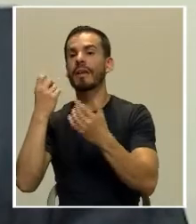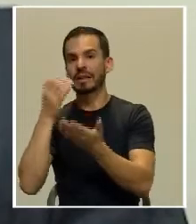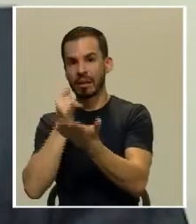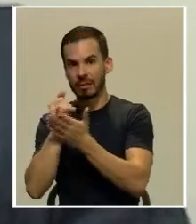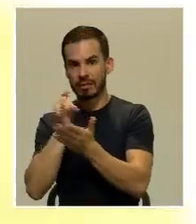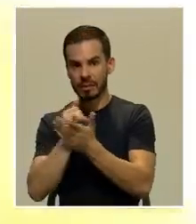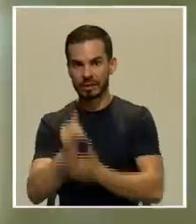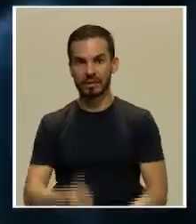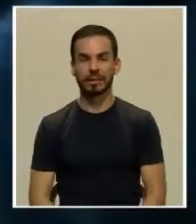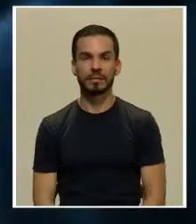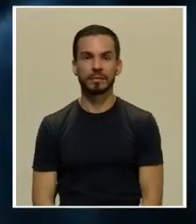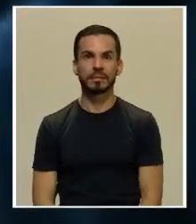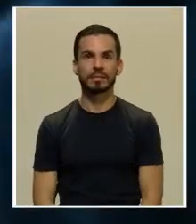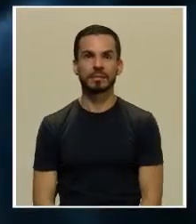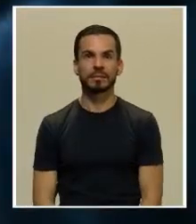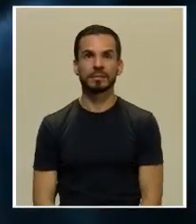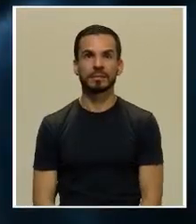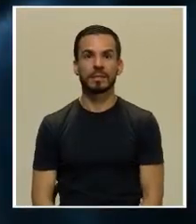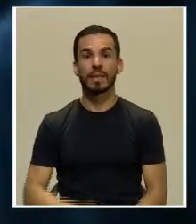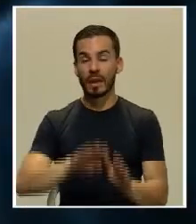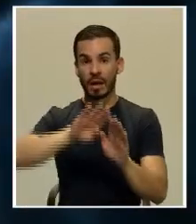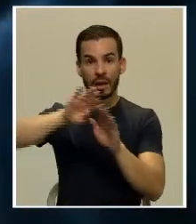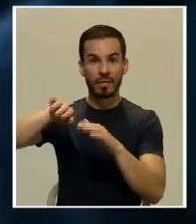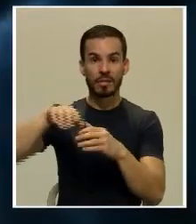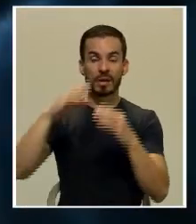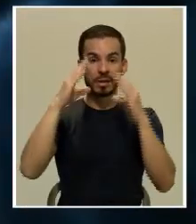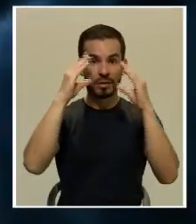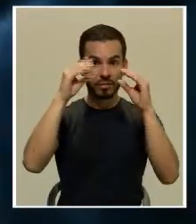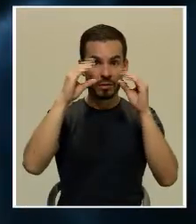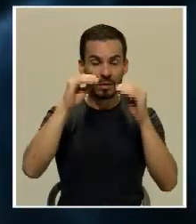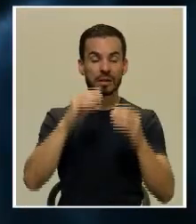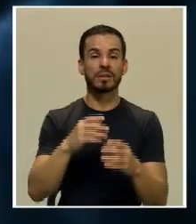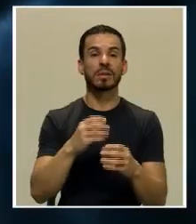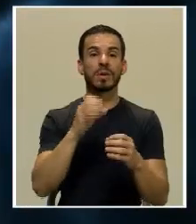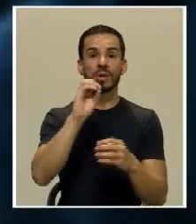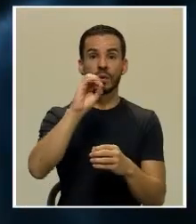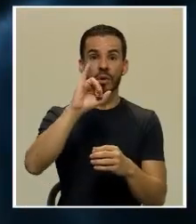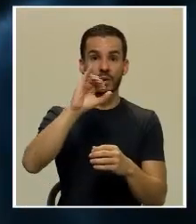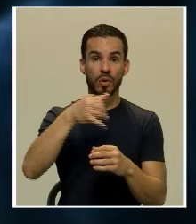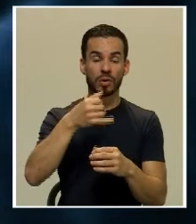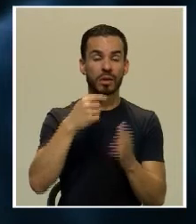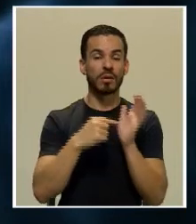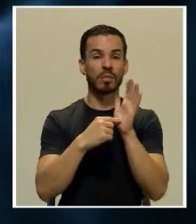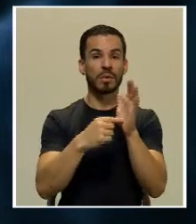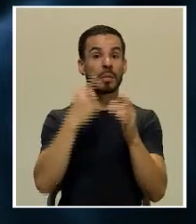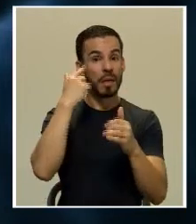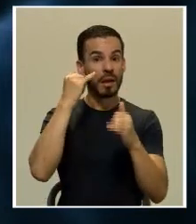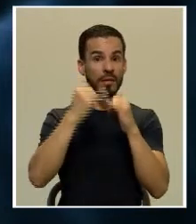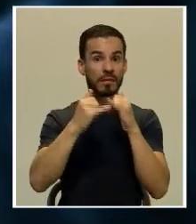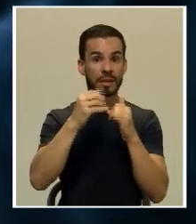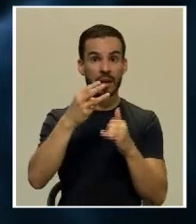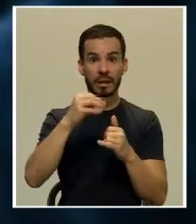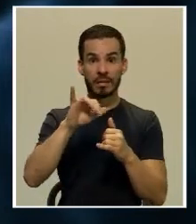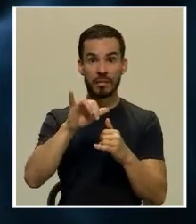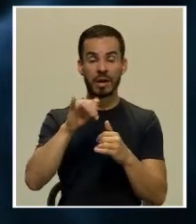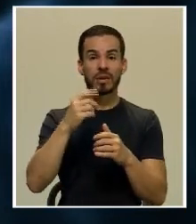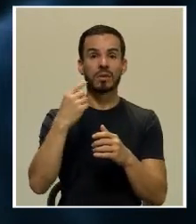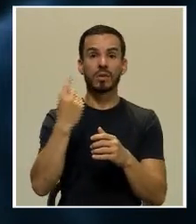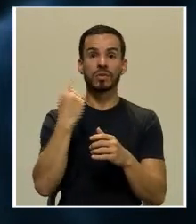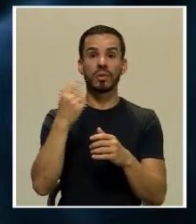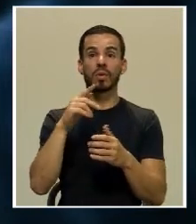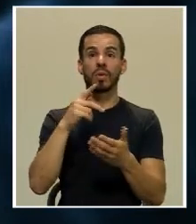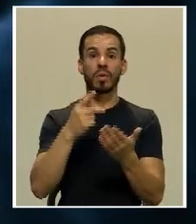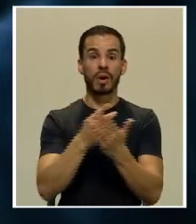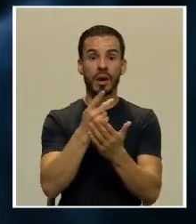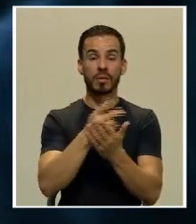investigación judicial. Por otra parte, los datos del organismo de investigación judicial muestran que para finales de mayo de este año, solo